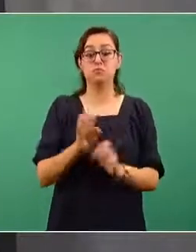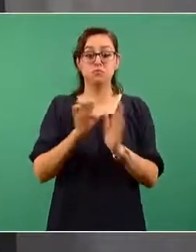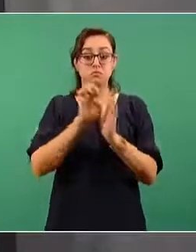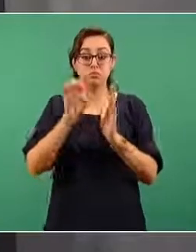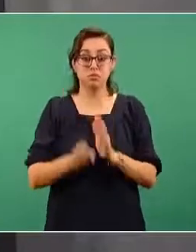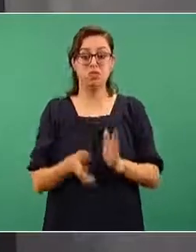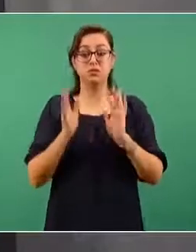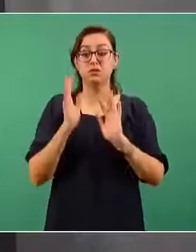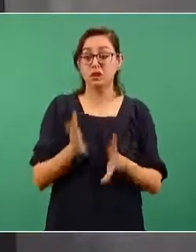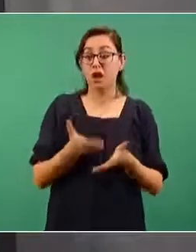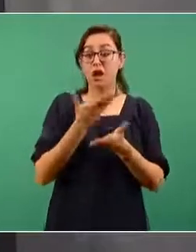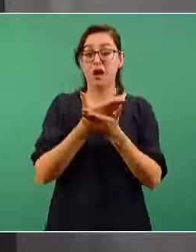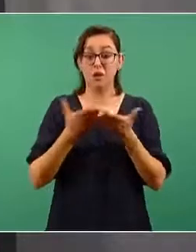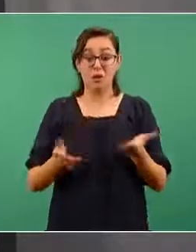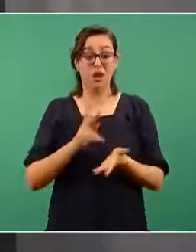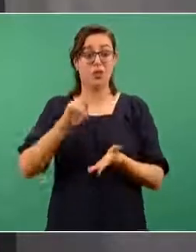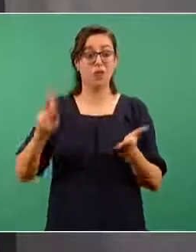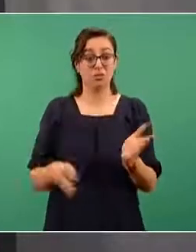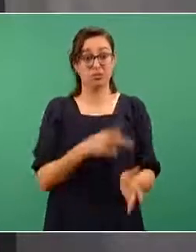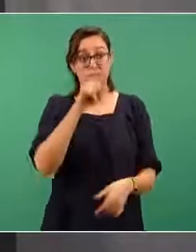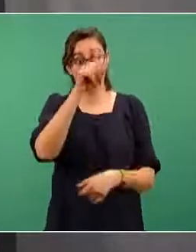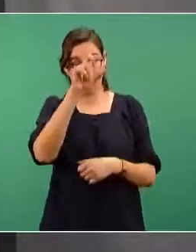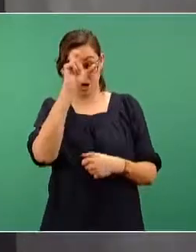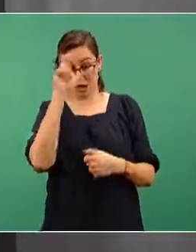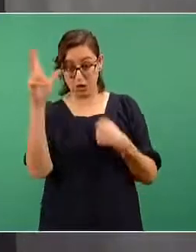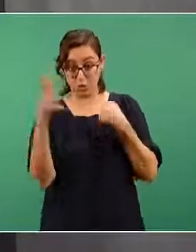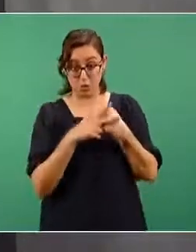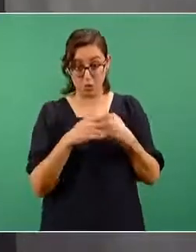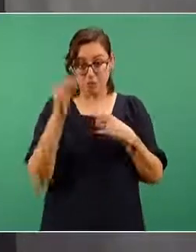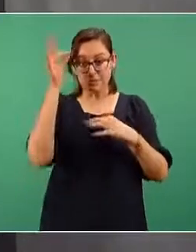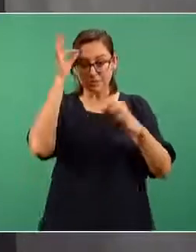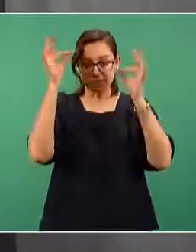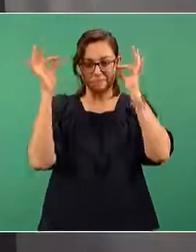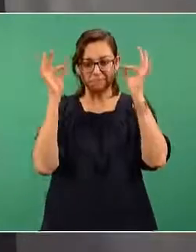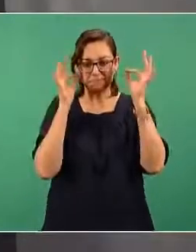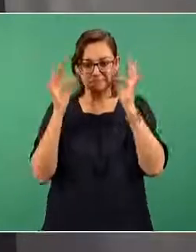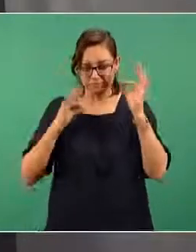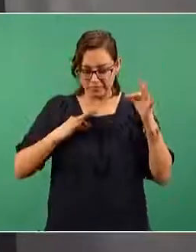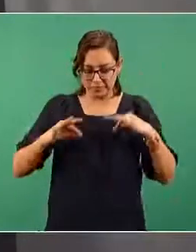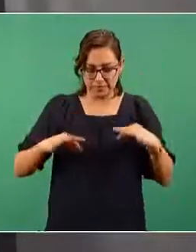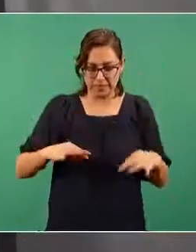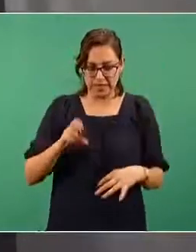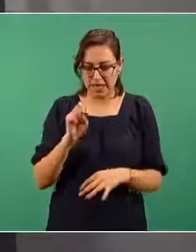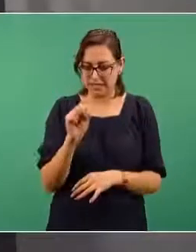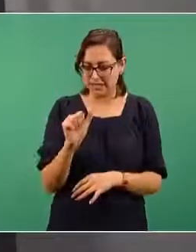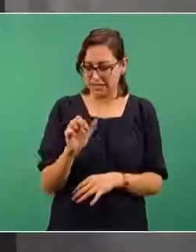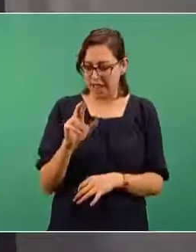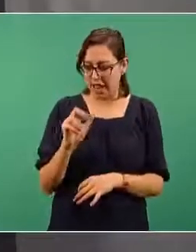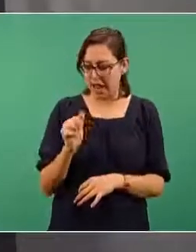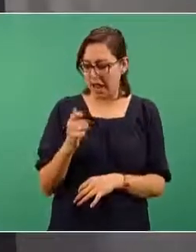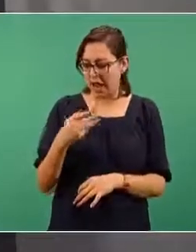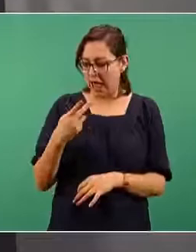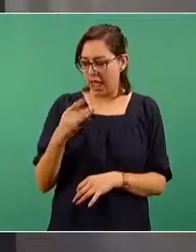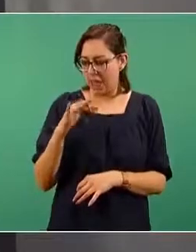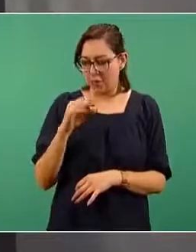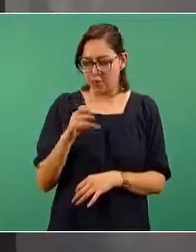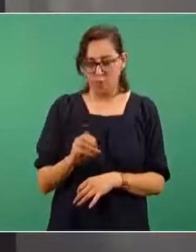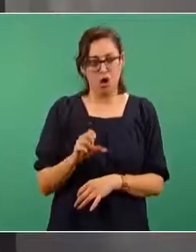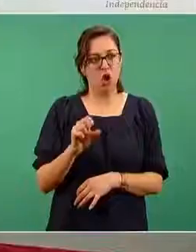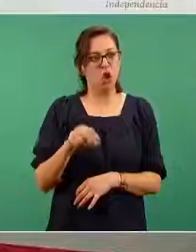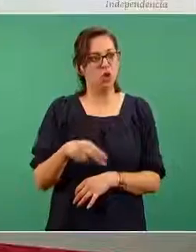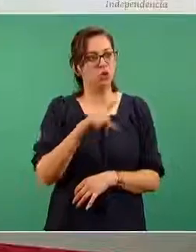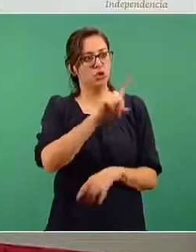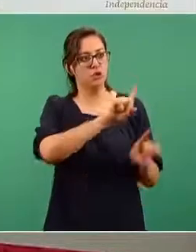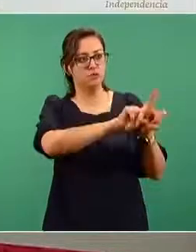sarampión en Europa Occidental, en Reino Unido, en Francia, en España, en Suiza, en Alemania, en